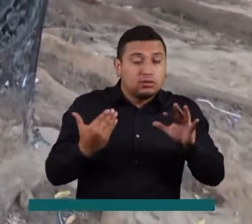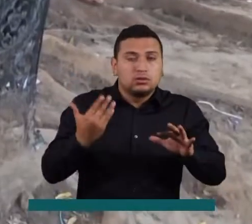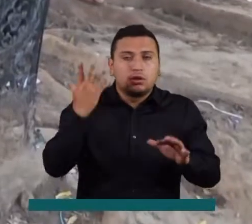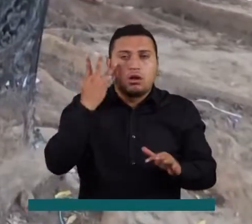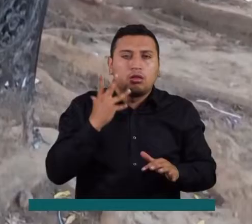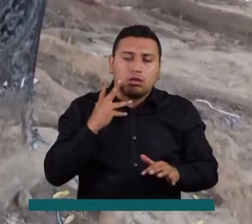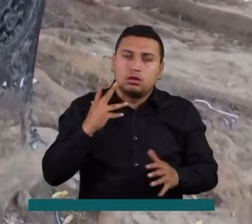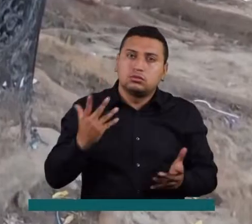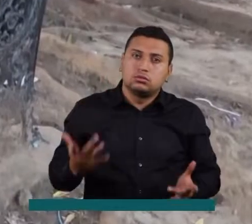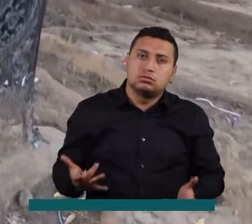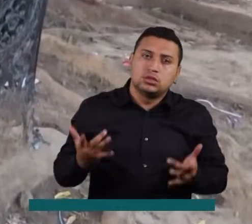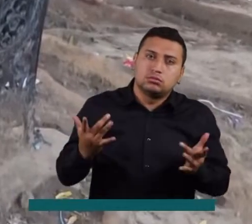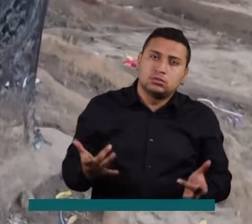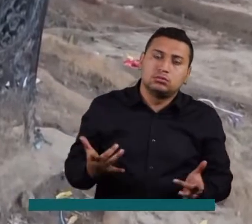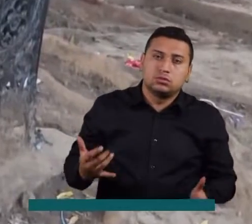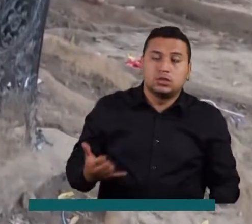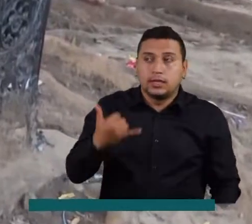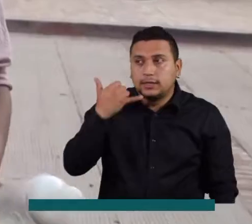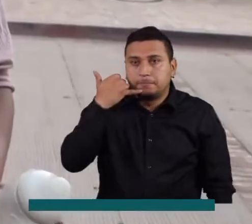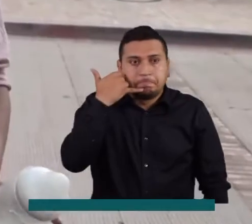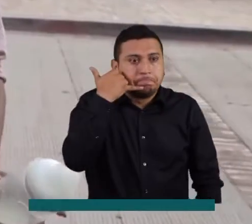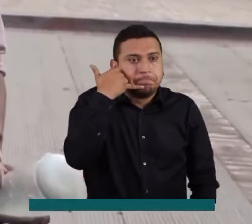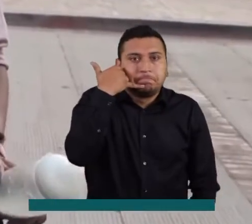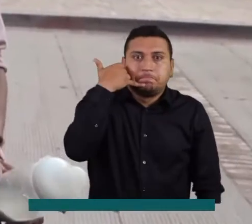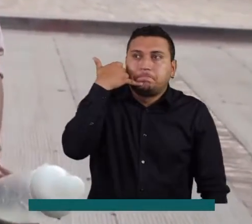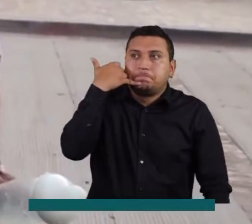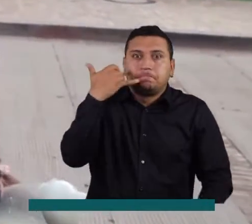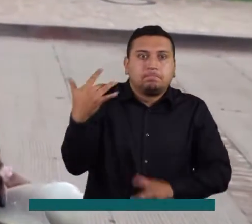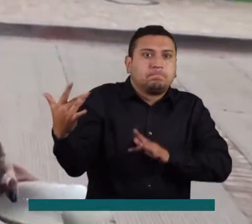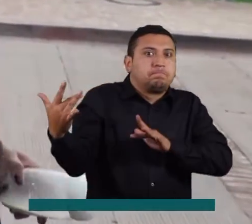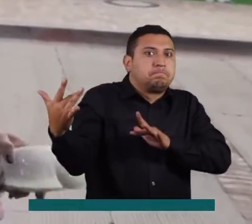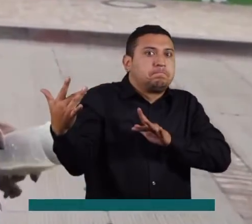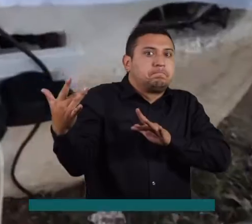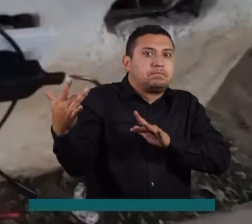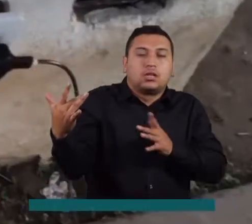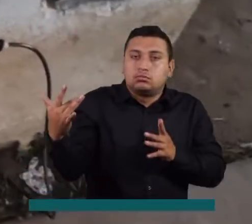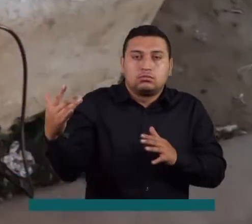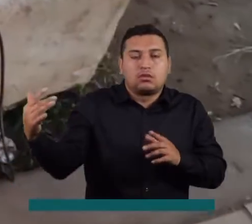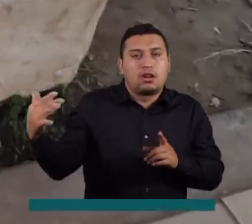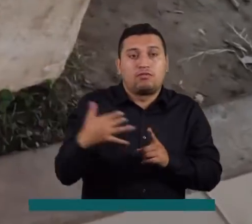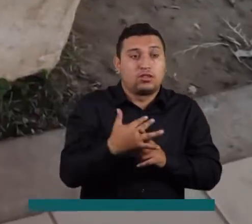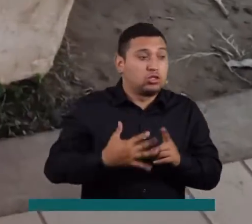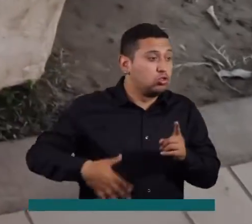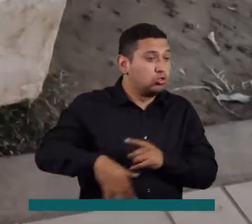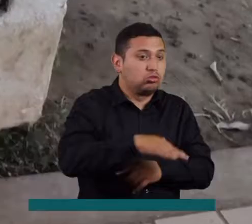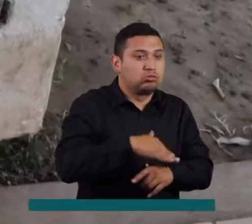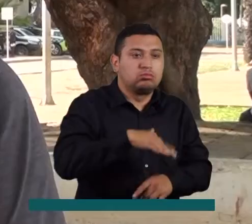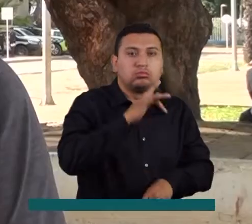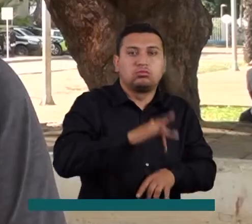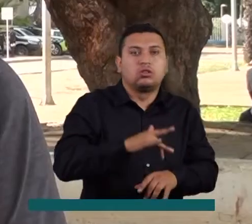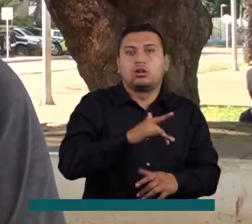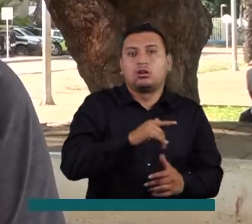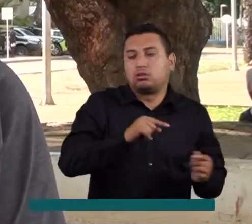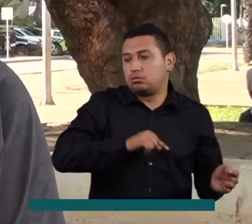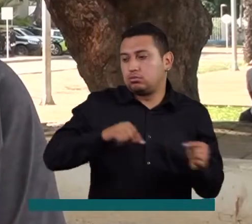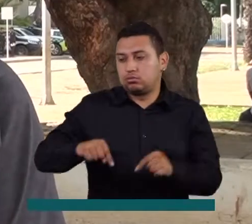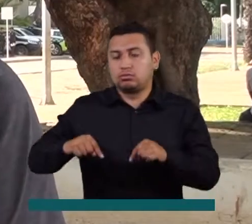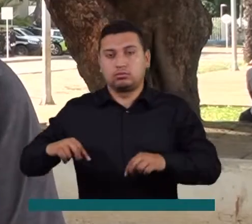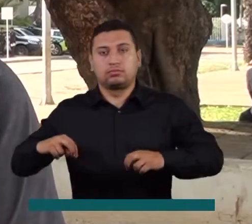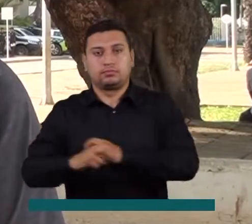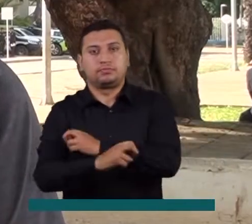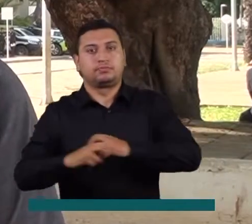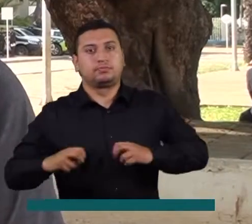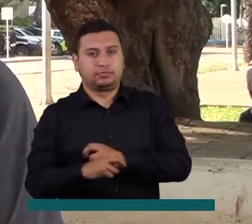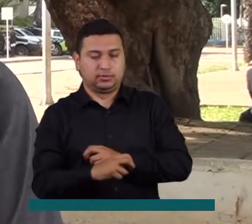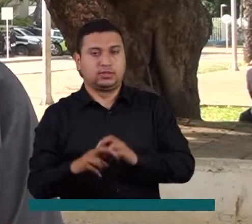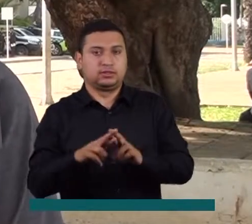Algunas veces la señal tarda días en llegar, dejando a la población incomunicada. Una situación que afecta a todos. En realidad toca venir hasta el parque